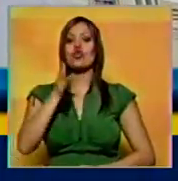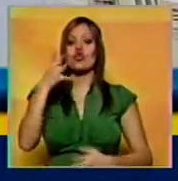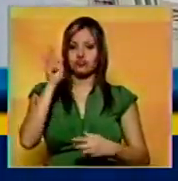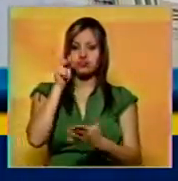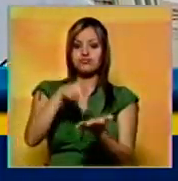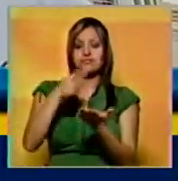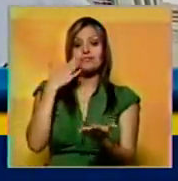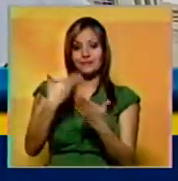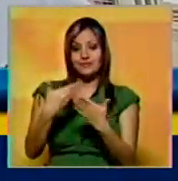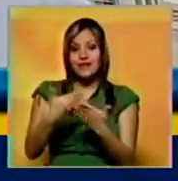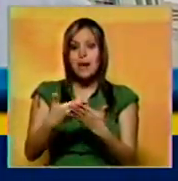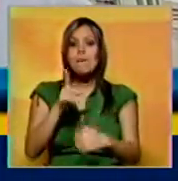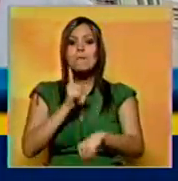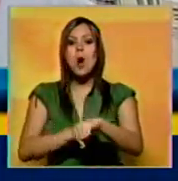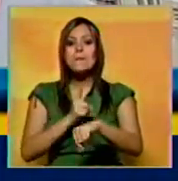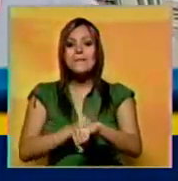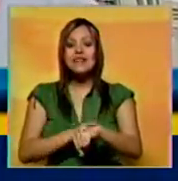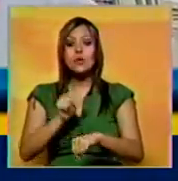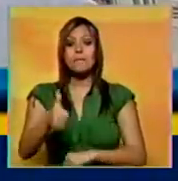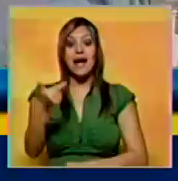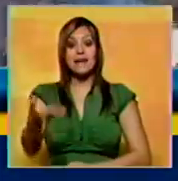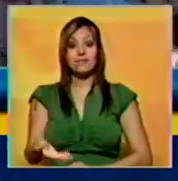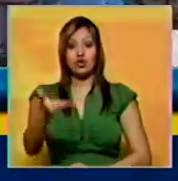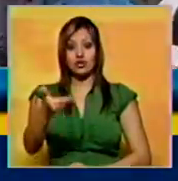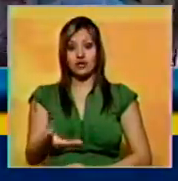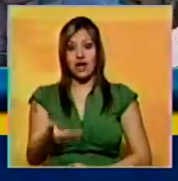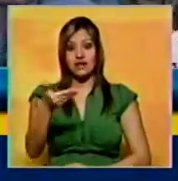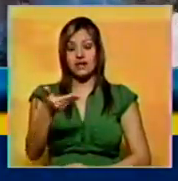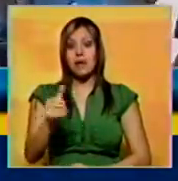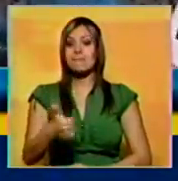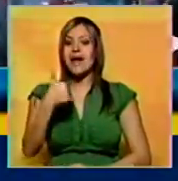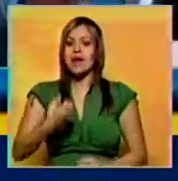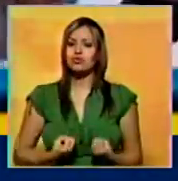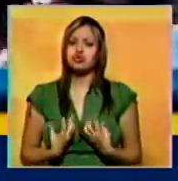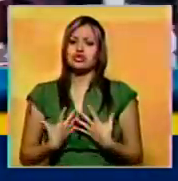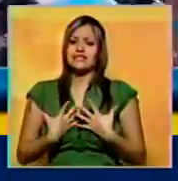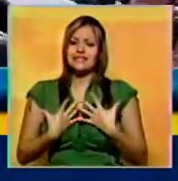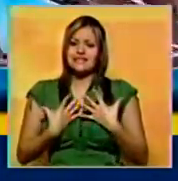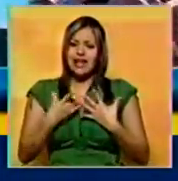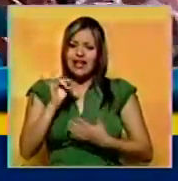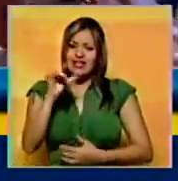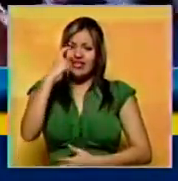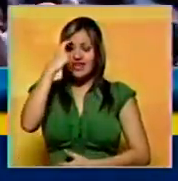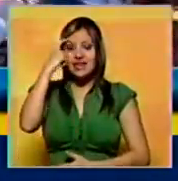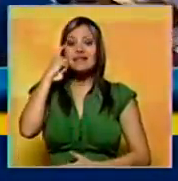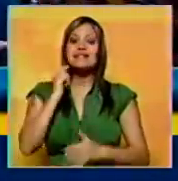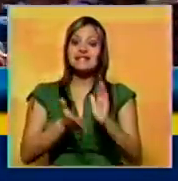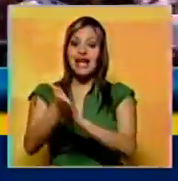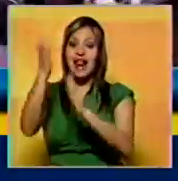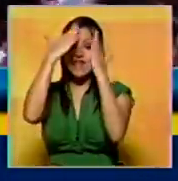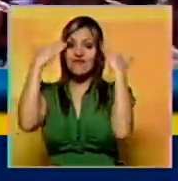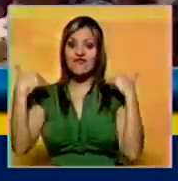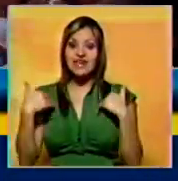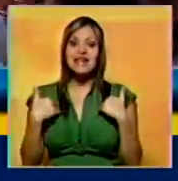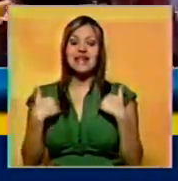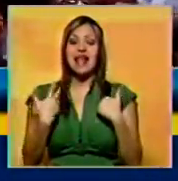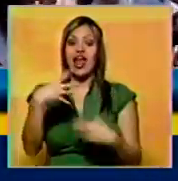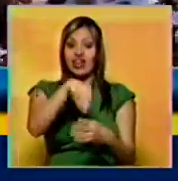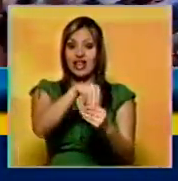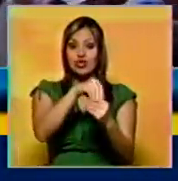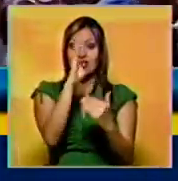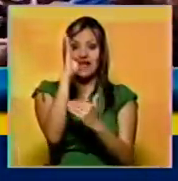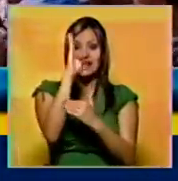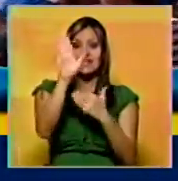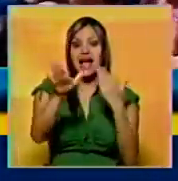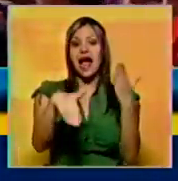presenciando el momento quizá más importante o que genera más emoción este día que fue la salida de la Virgen desde su santuario